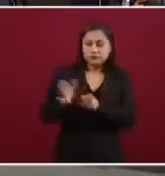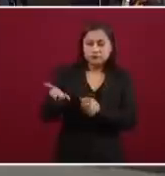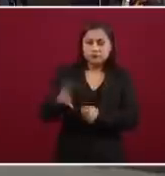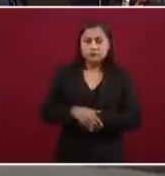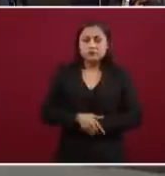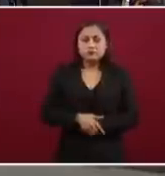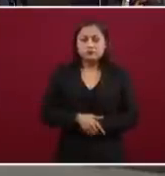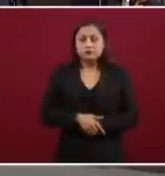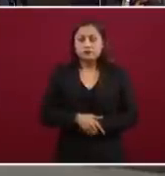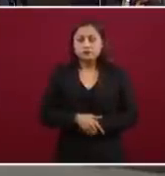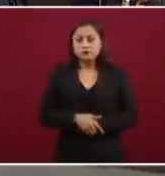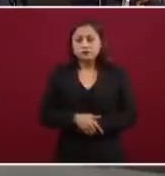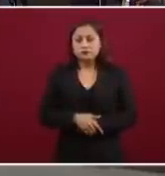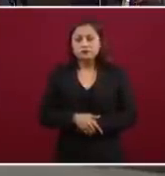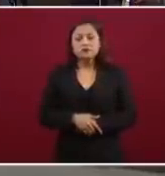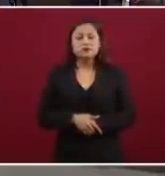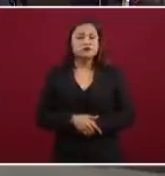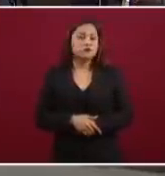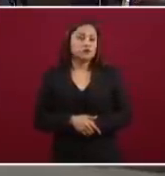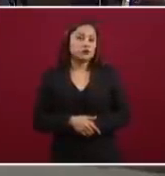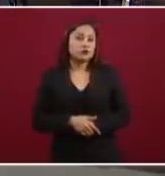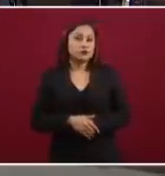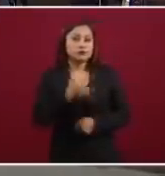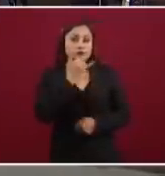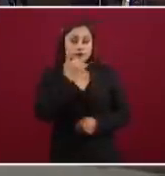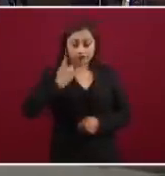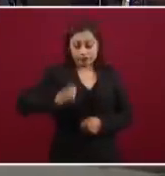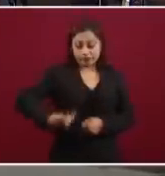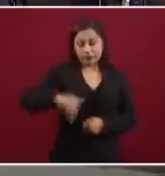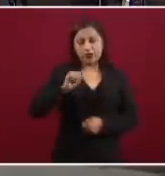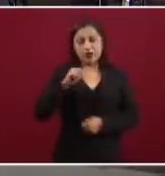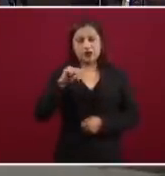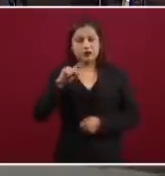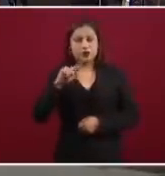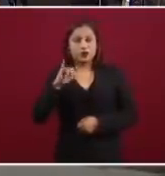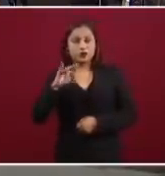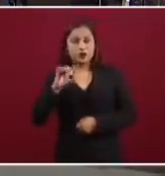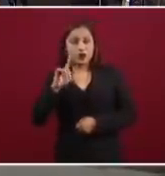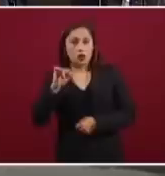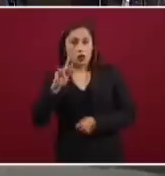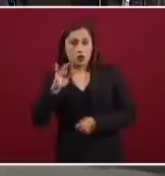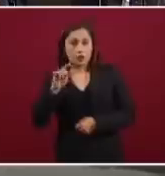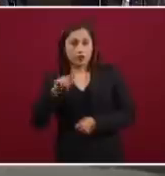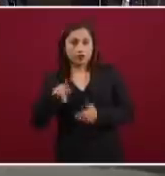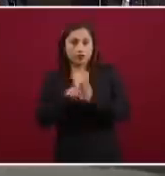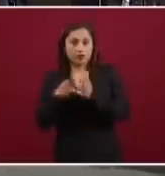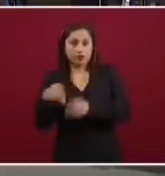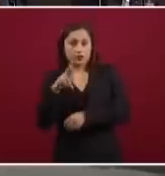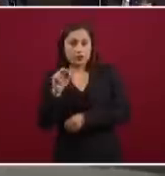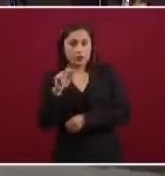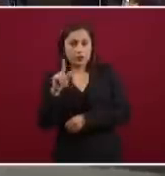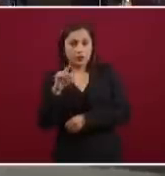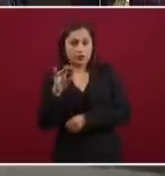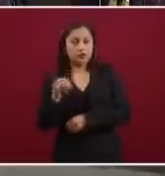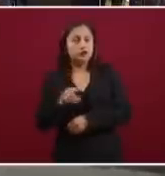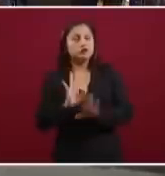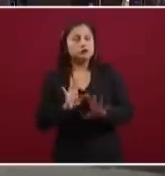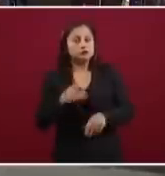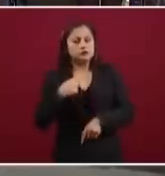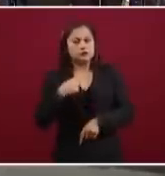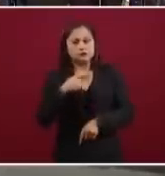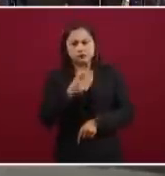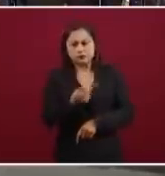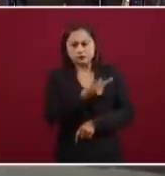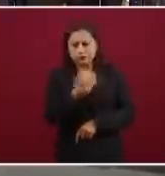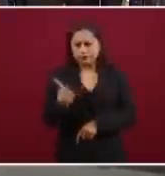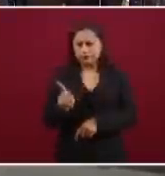El que hablan de Perdón, soy Antonio López del periódico La Razón. Los presidentes municipales de lo que están